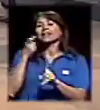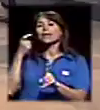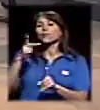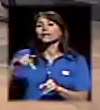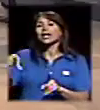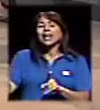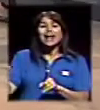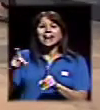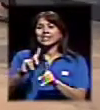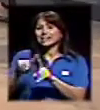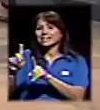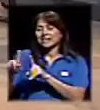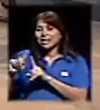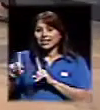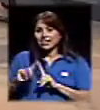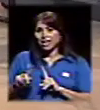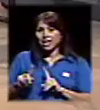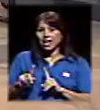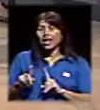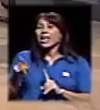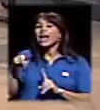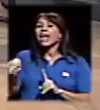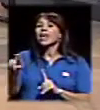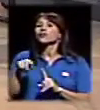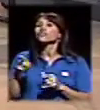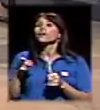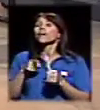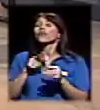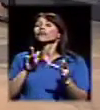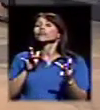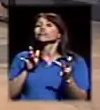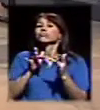Guanacaste, etcétera, tenían en Alajuela